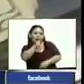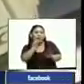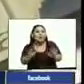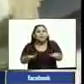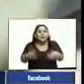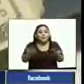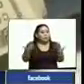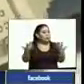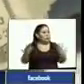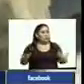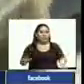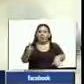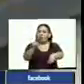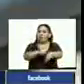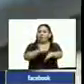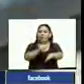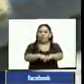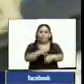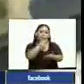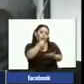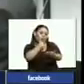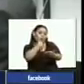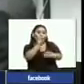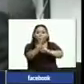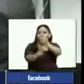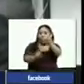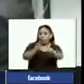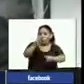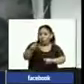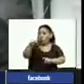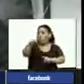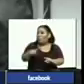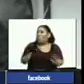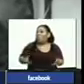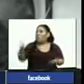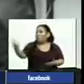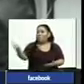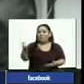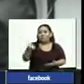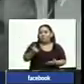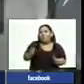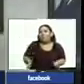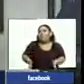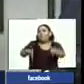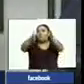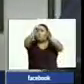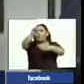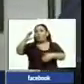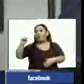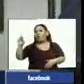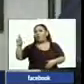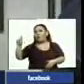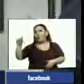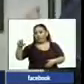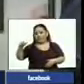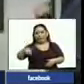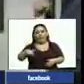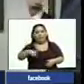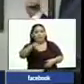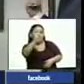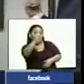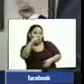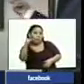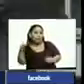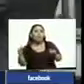consultas han llegado al final. Este día se recibieron a los representantes de la Corte Suprema de Justicia, Corte de Cuentas de la República y